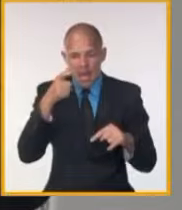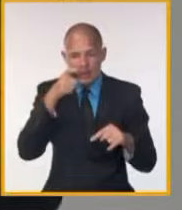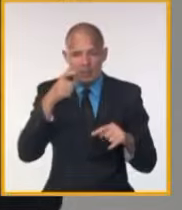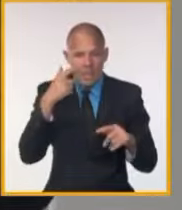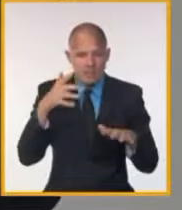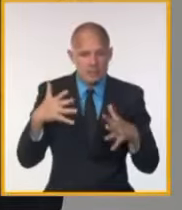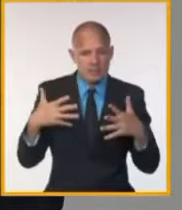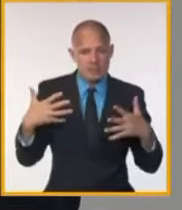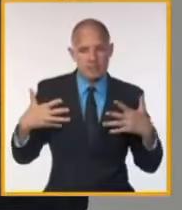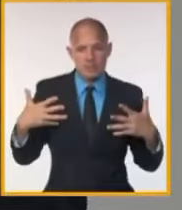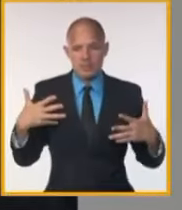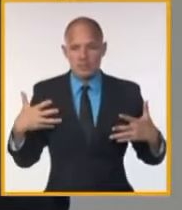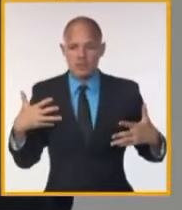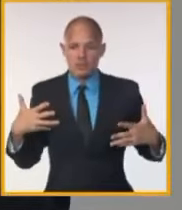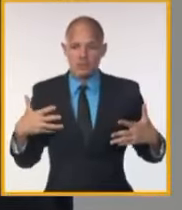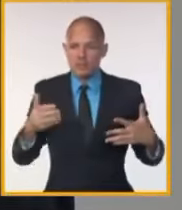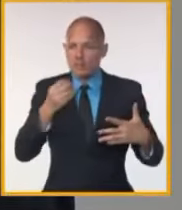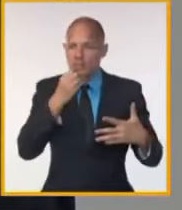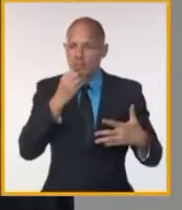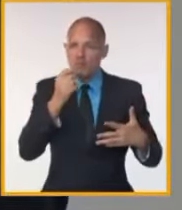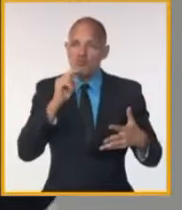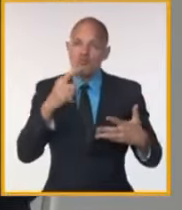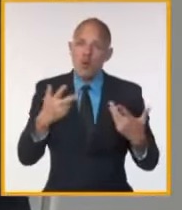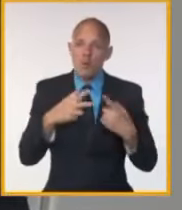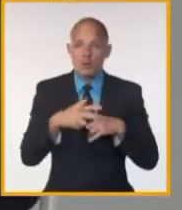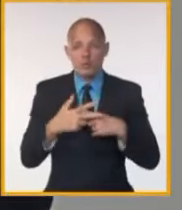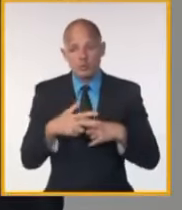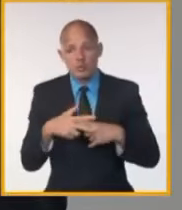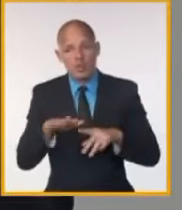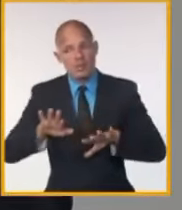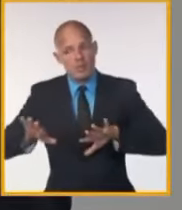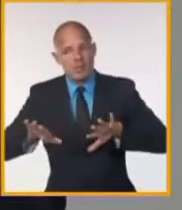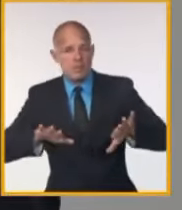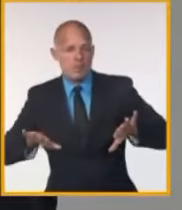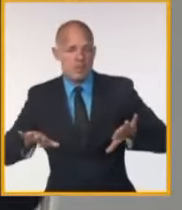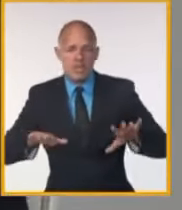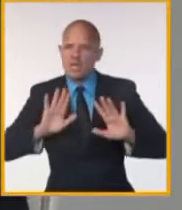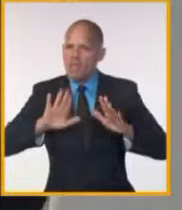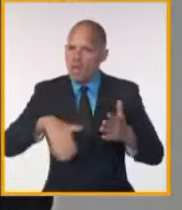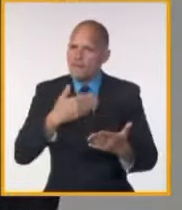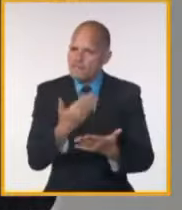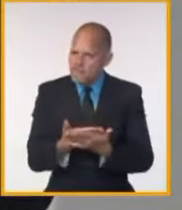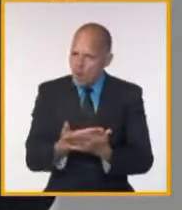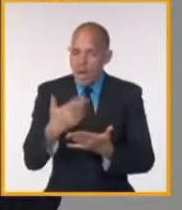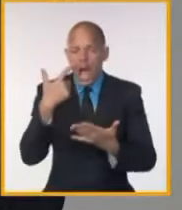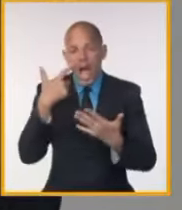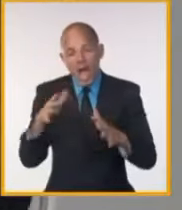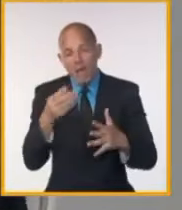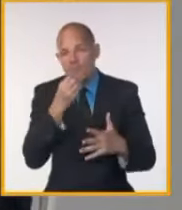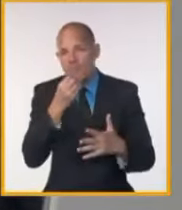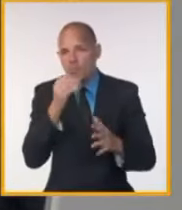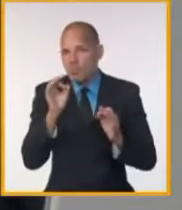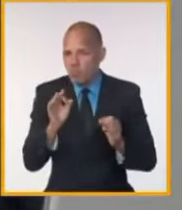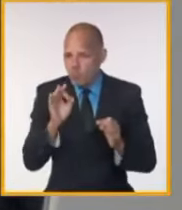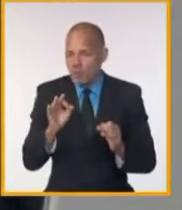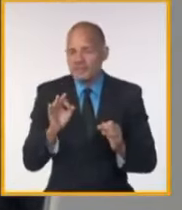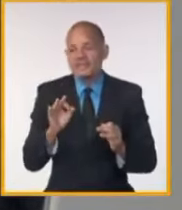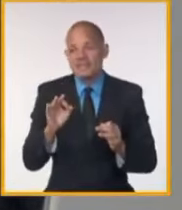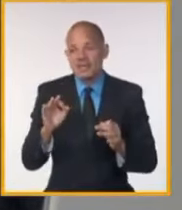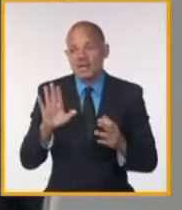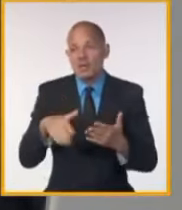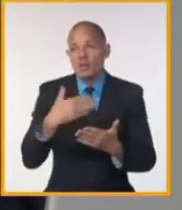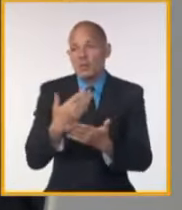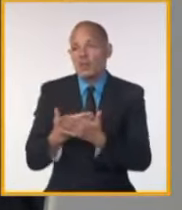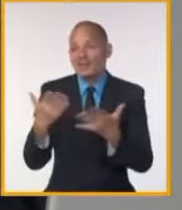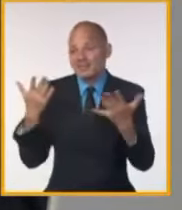han estado hasta ahora Tratando de buscar la solución han presentado una serie de de propuesta de Naciones Unidas que no han que han sido bloqueadas por